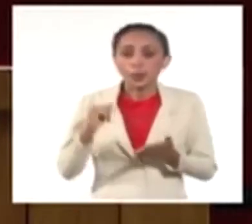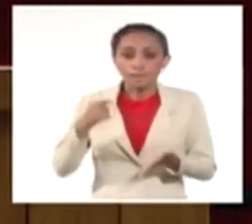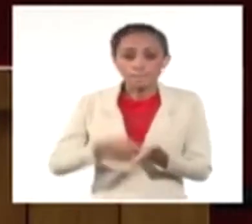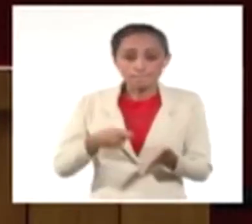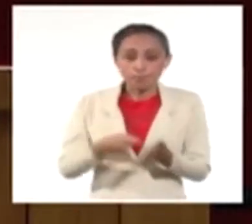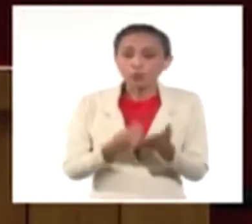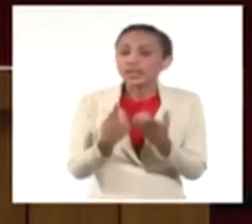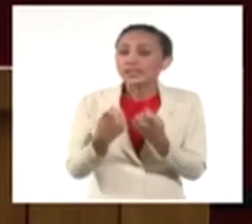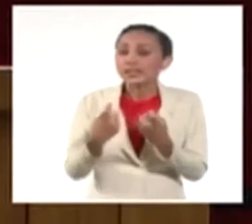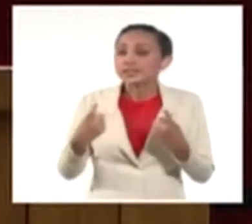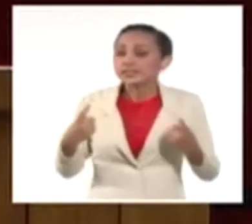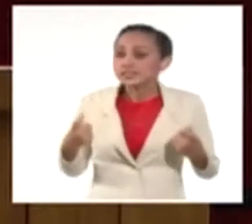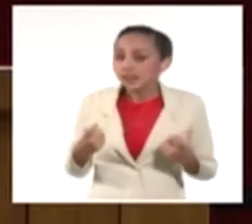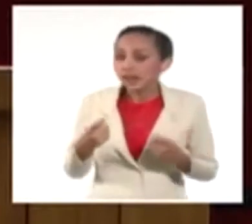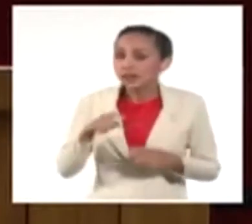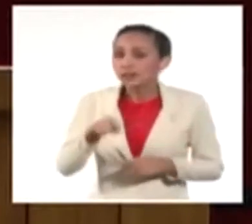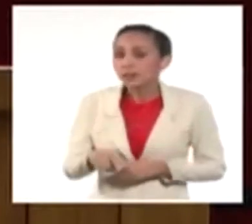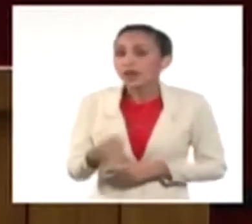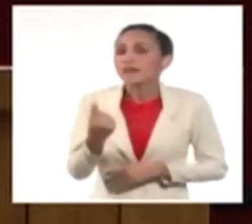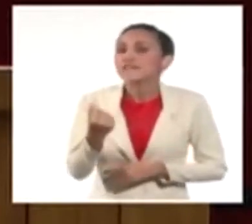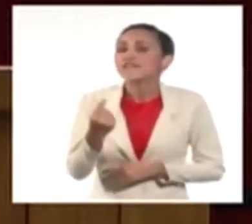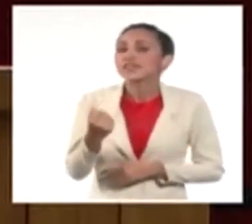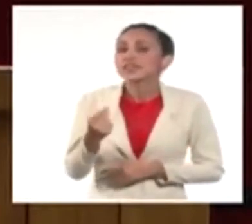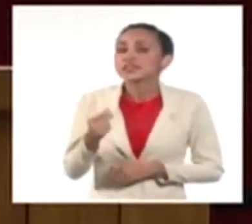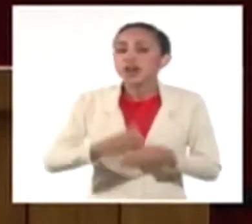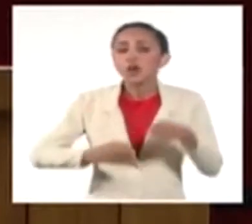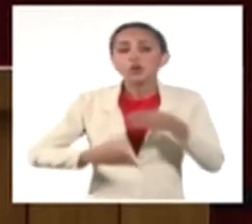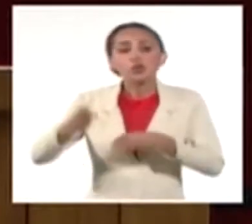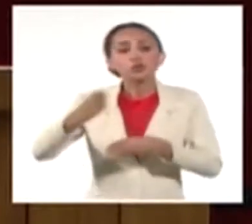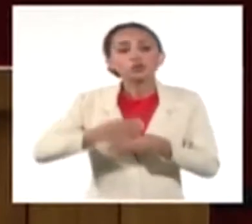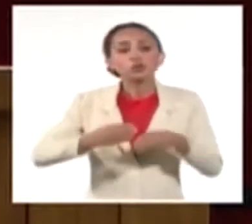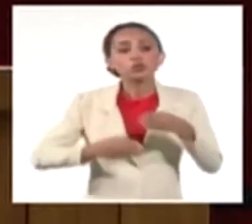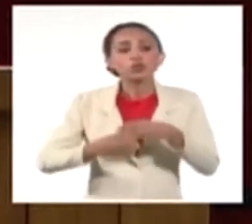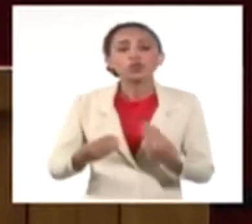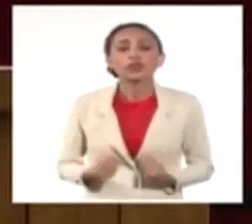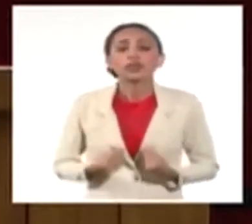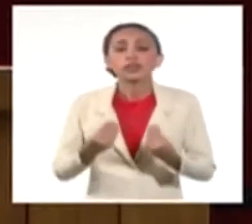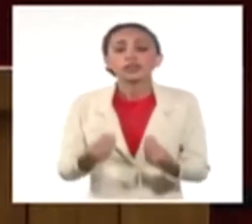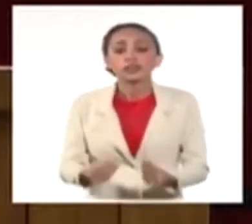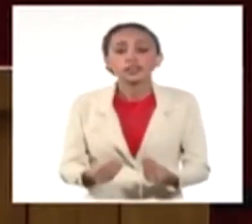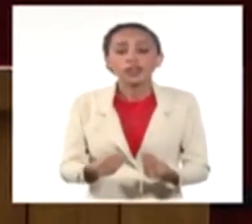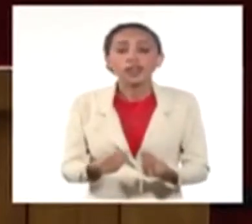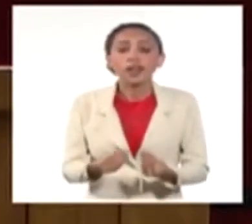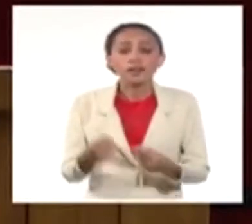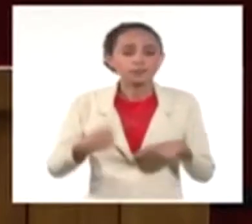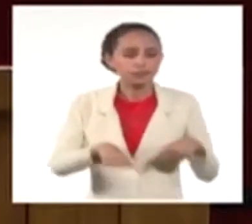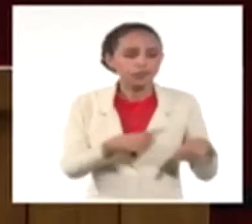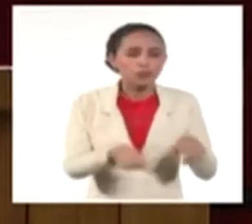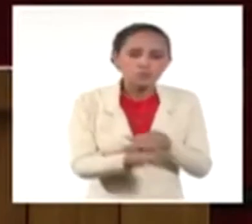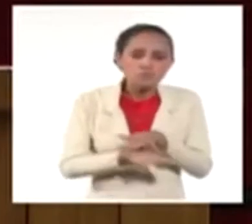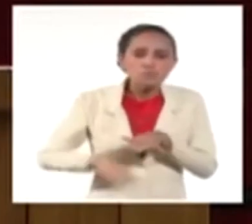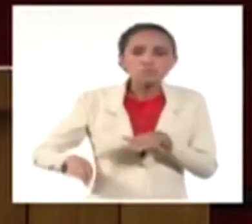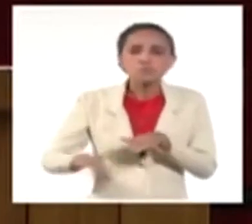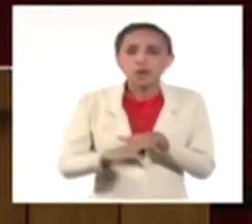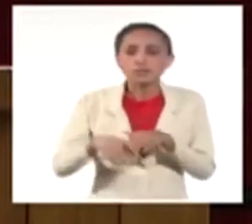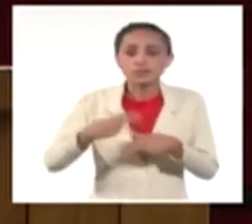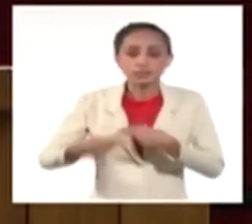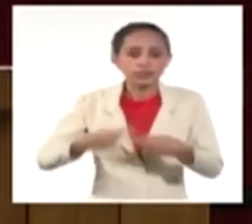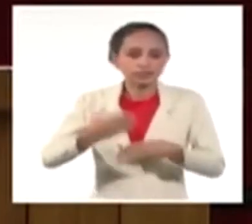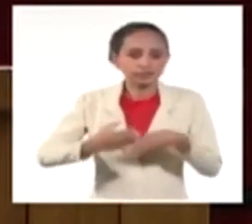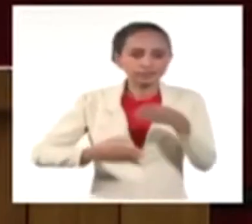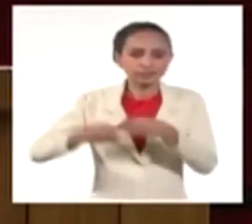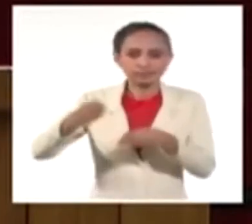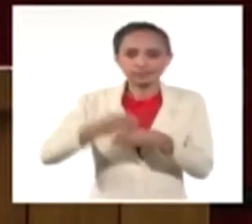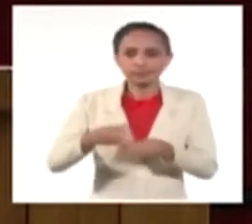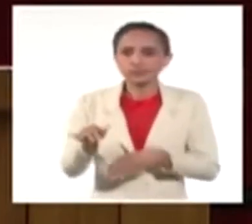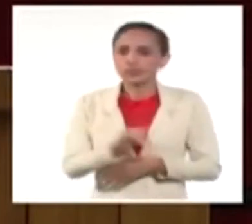necesarios requeridos para financiar la construcción y entrega de células básicas y acciones de rehabilitación, así como